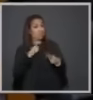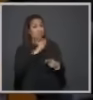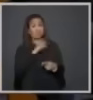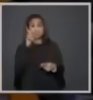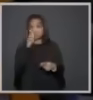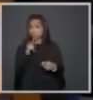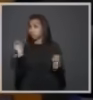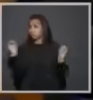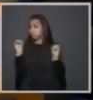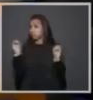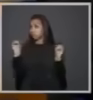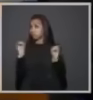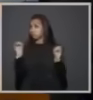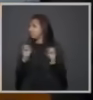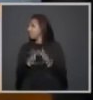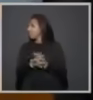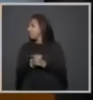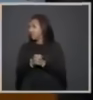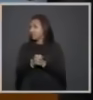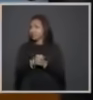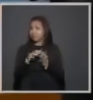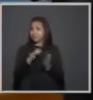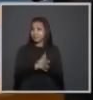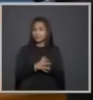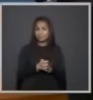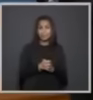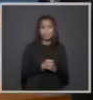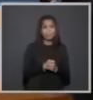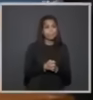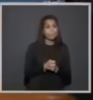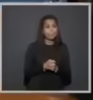No. Estamos hablando